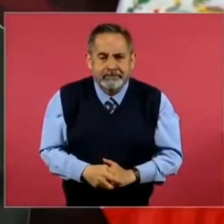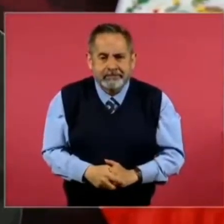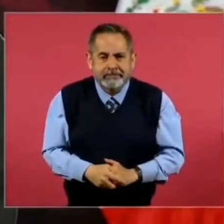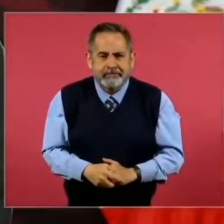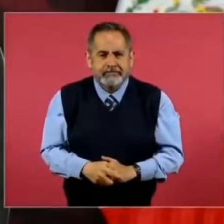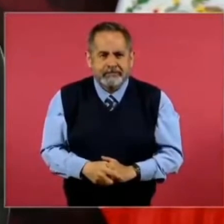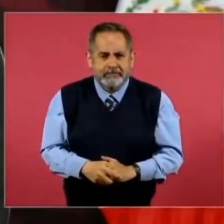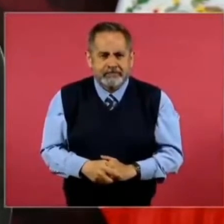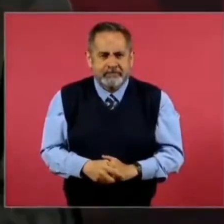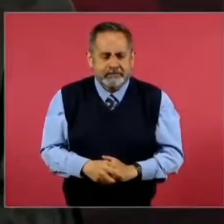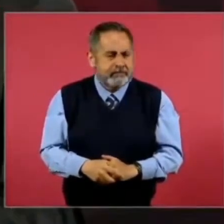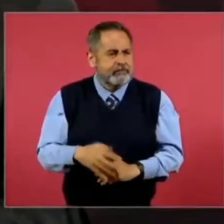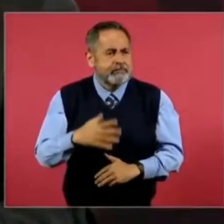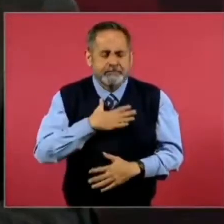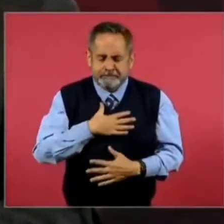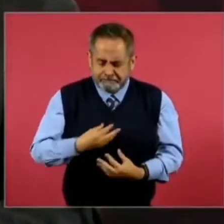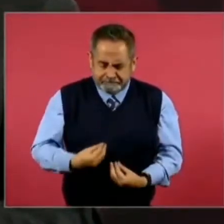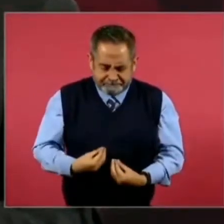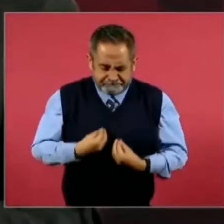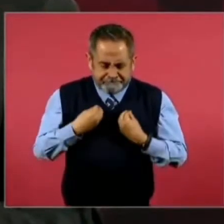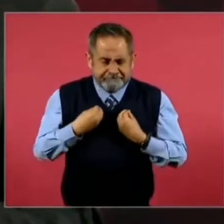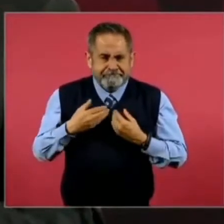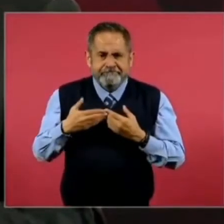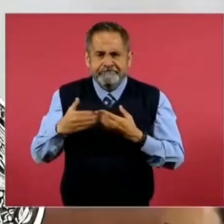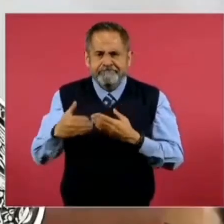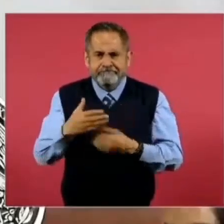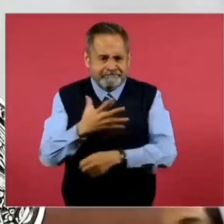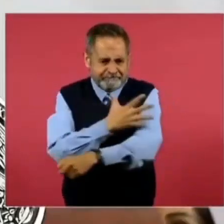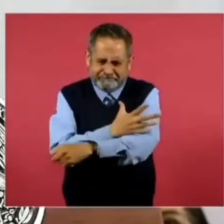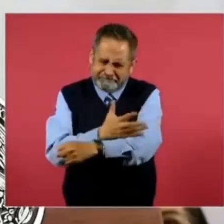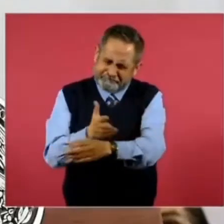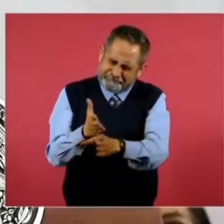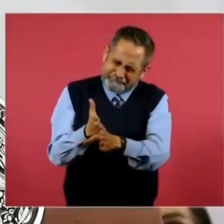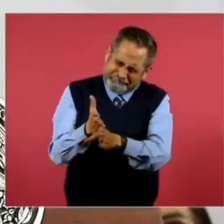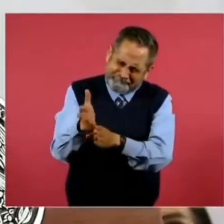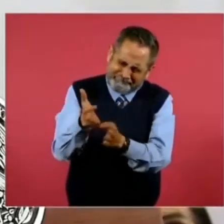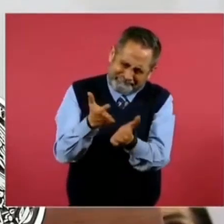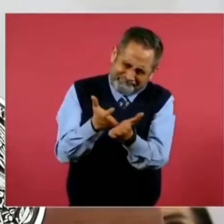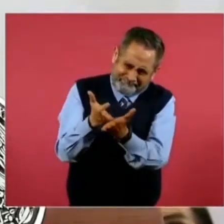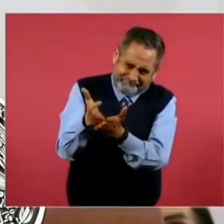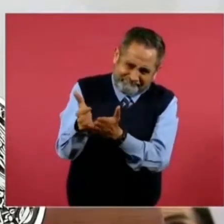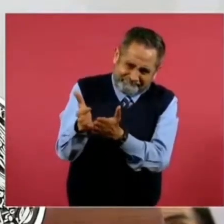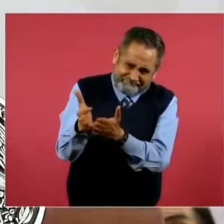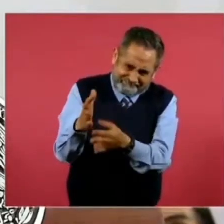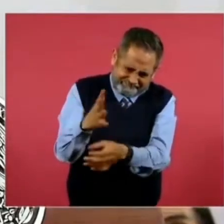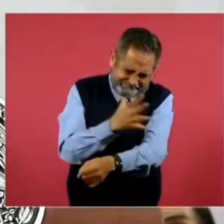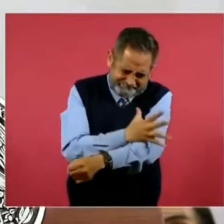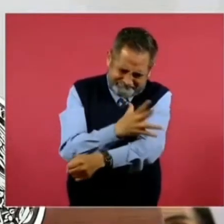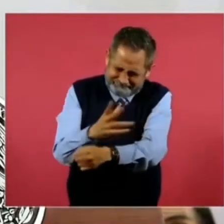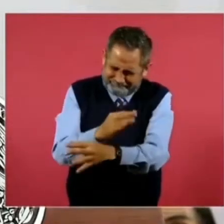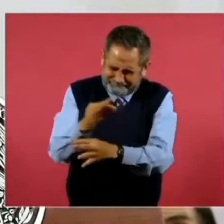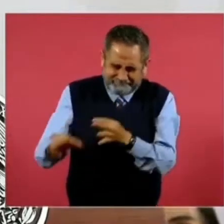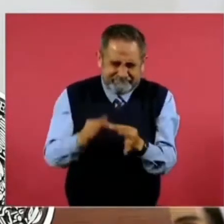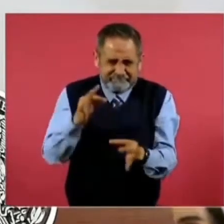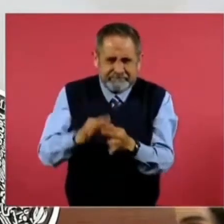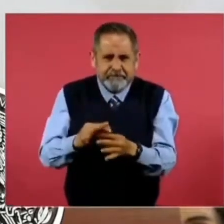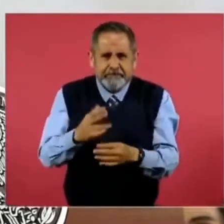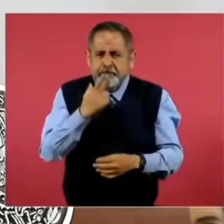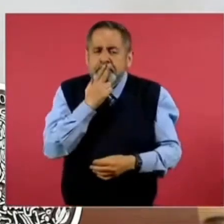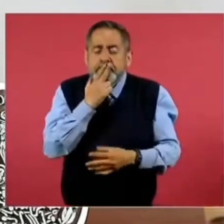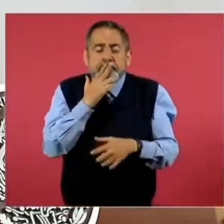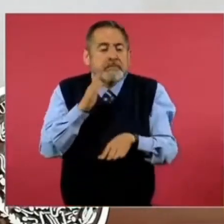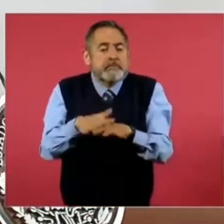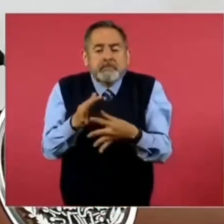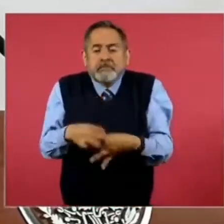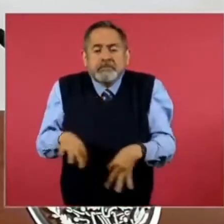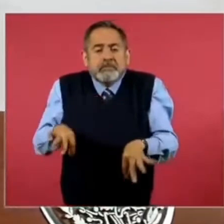Yo he hecho de mi vida una línea recta y lo que estimo más importante